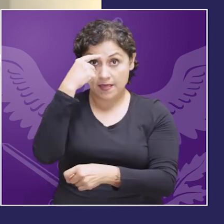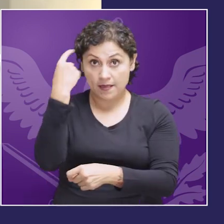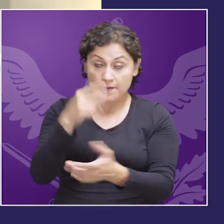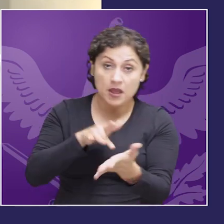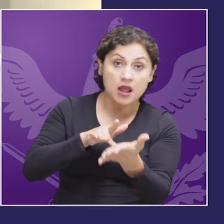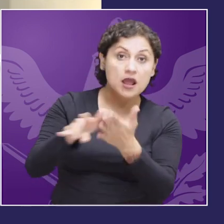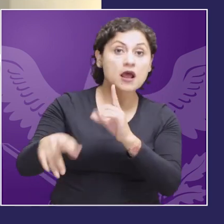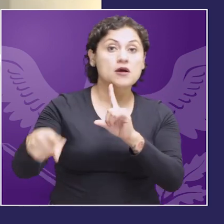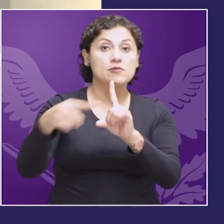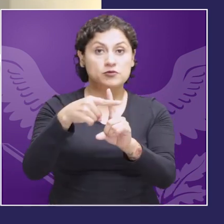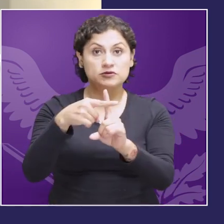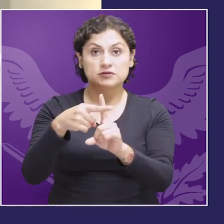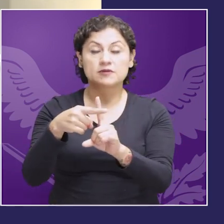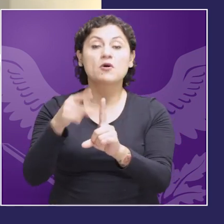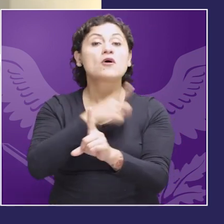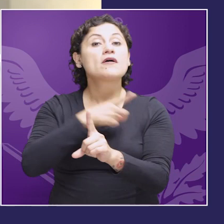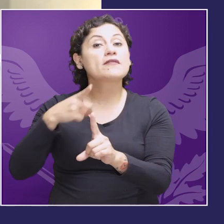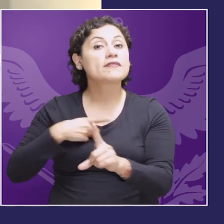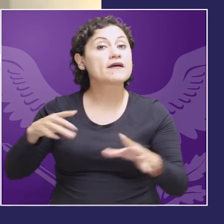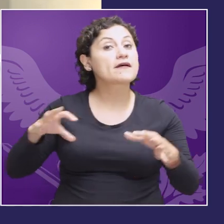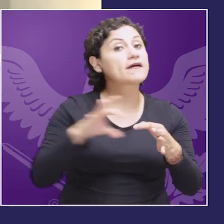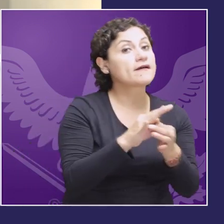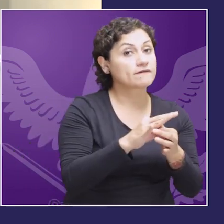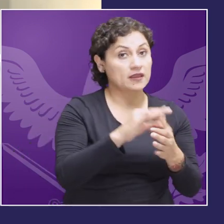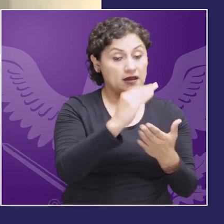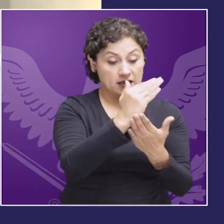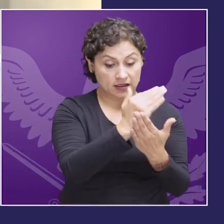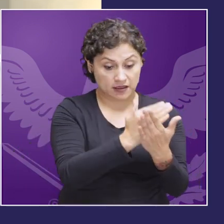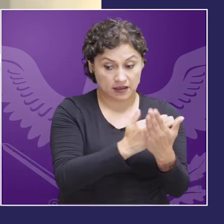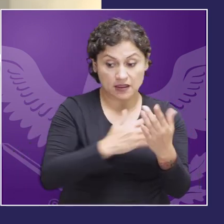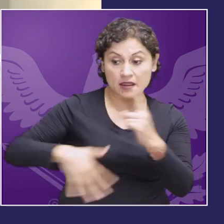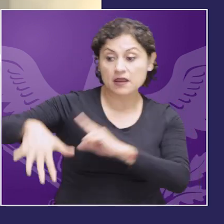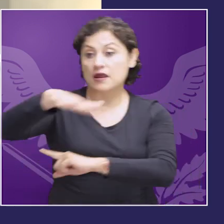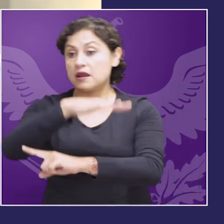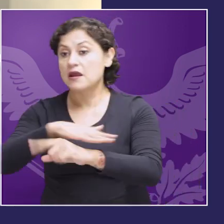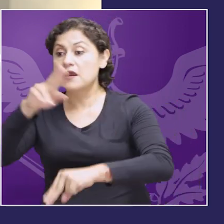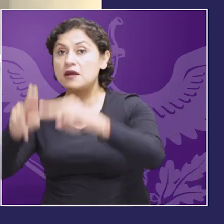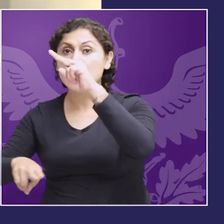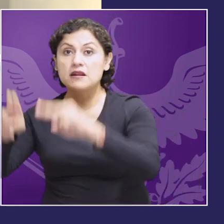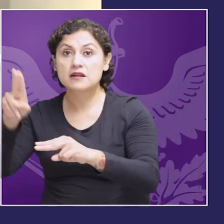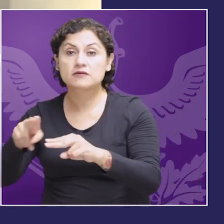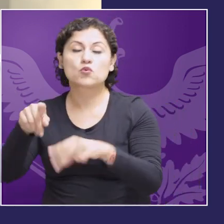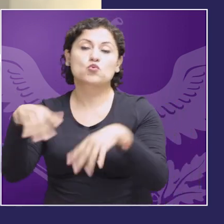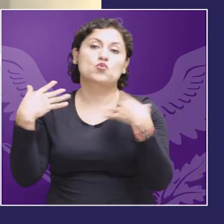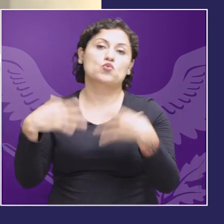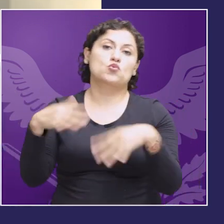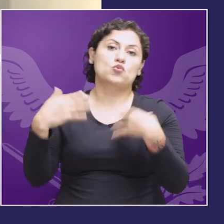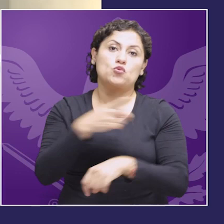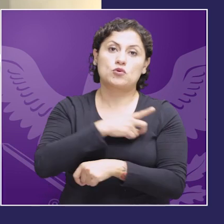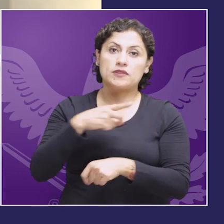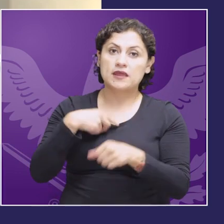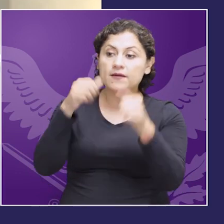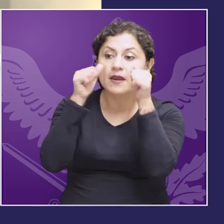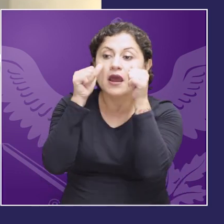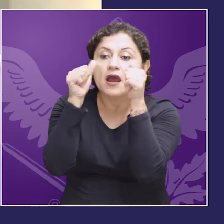medidas afirmativas. La discusión jurídica de una medida afirmativa capaz de equilibrar desde el